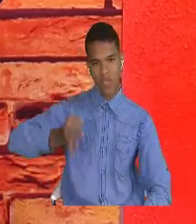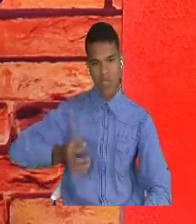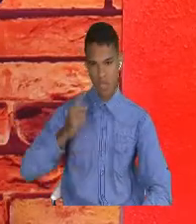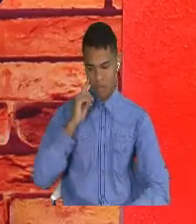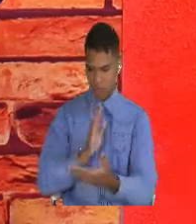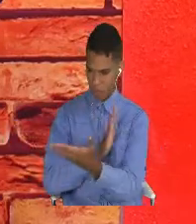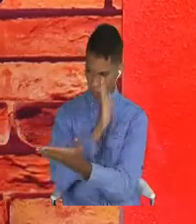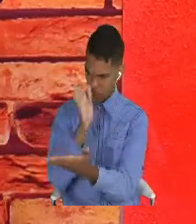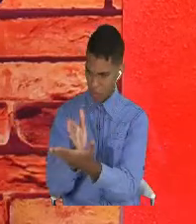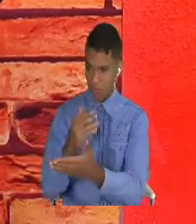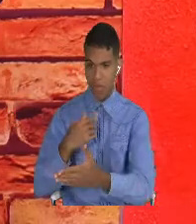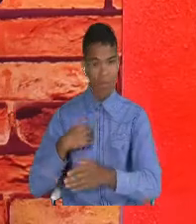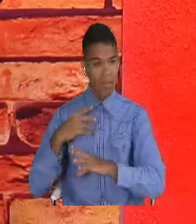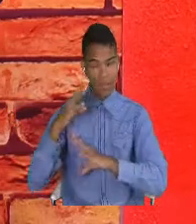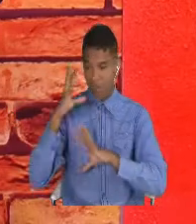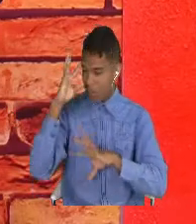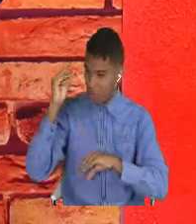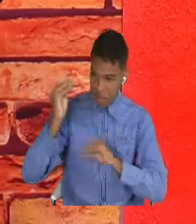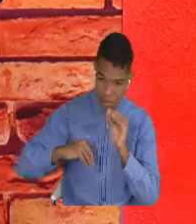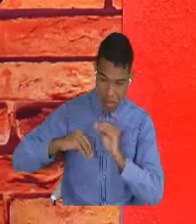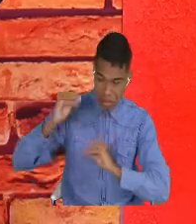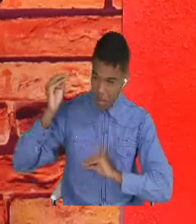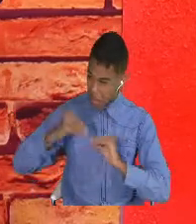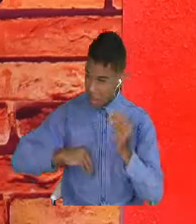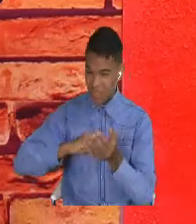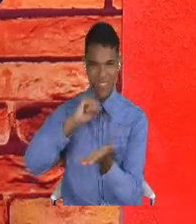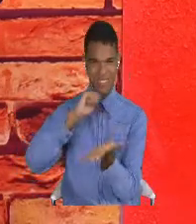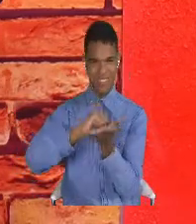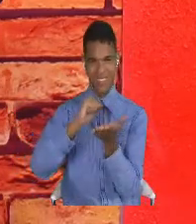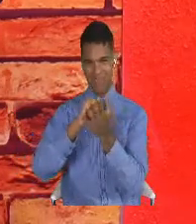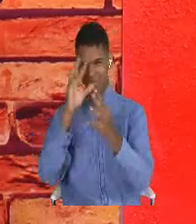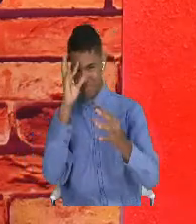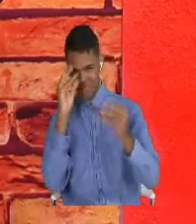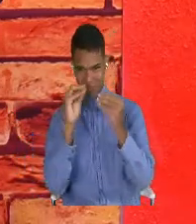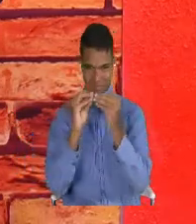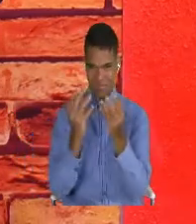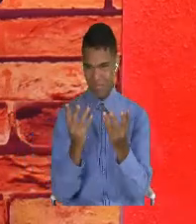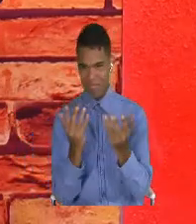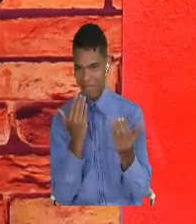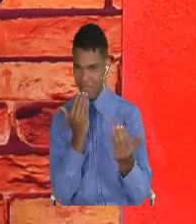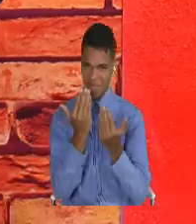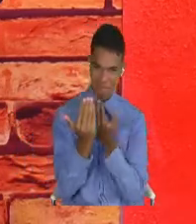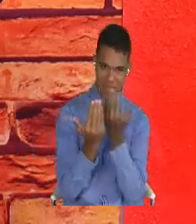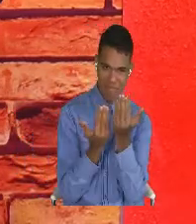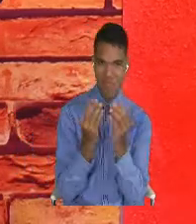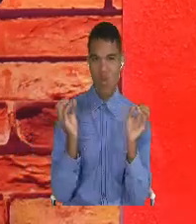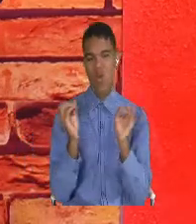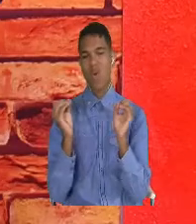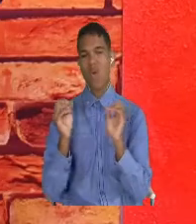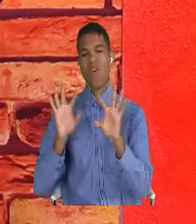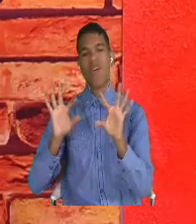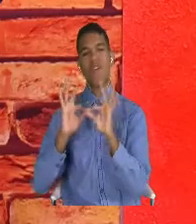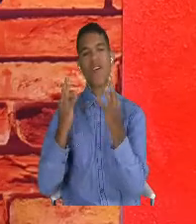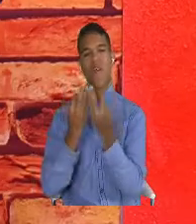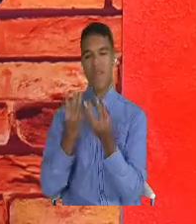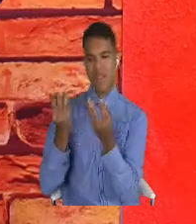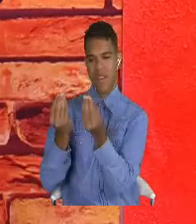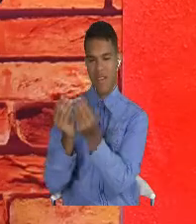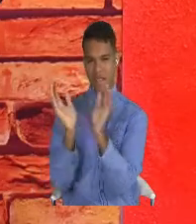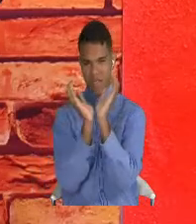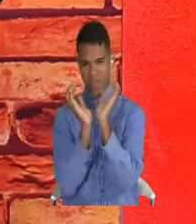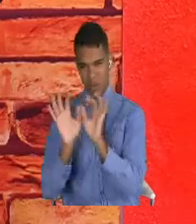ningún evento se puede conciliar con esa acta de conciliación que le entregan en el centro de convivencia o en la comisaría de familia, debe acudir